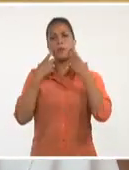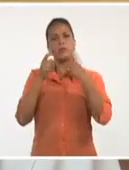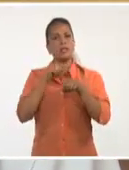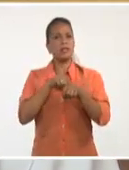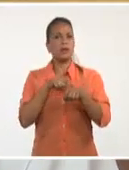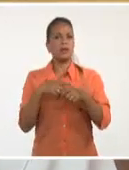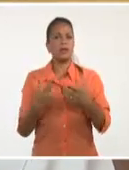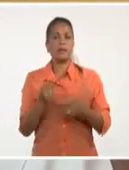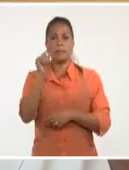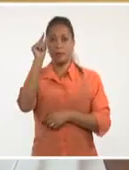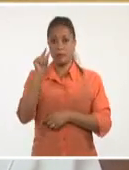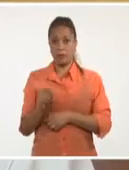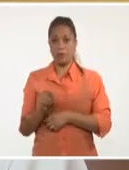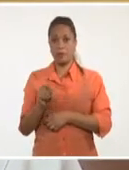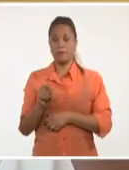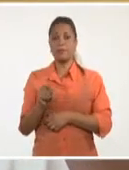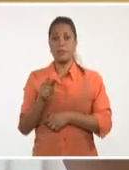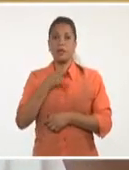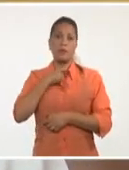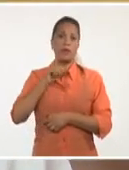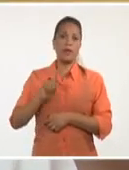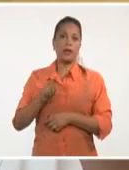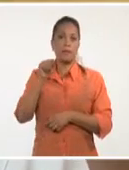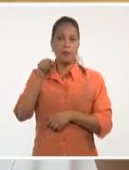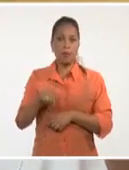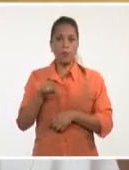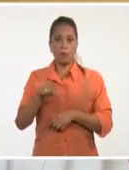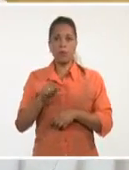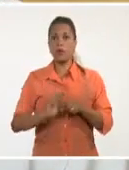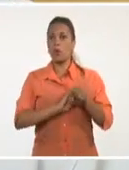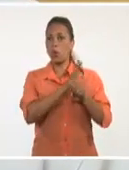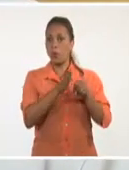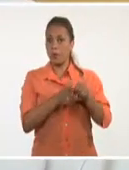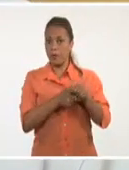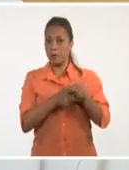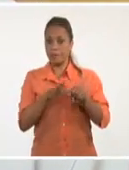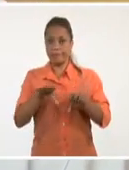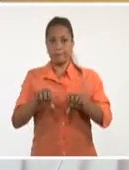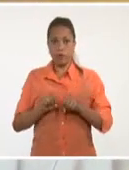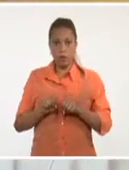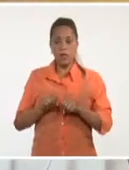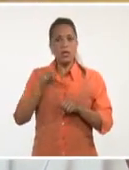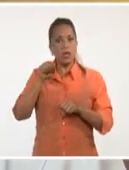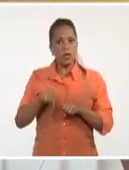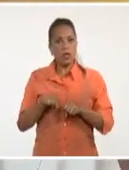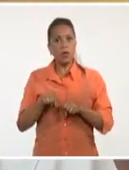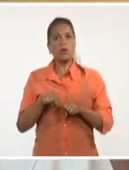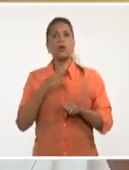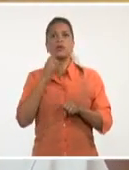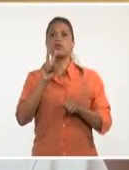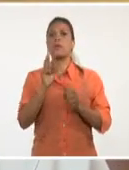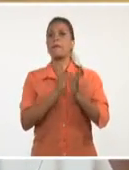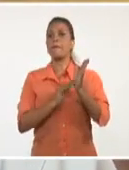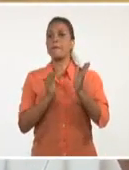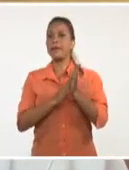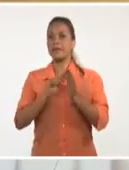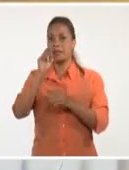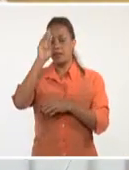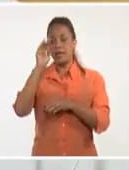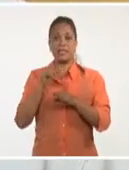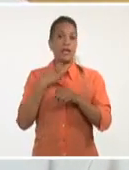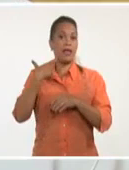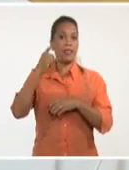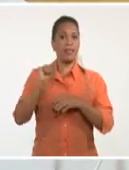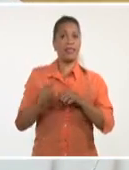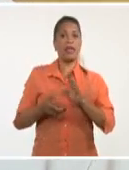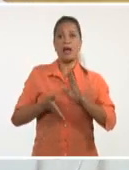aquellos sujetos que luego fueron pacientes y hoy convalecientes a la COVID-19, con al menos 2 meses de egresado, que en su momento no fueron